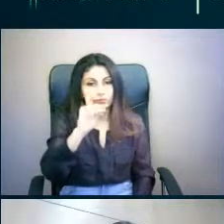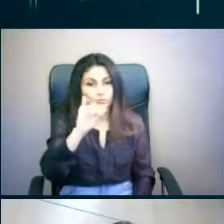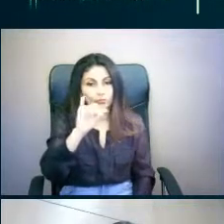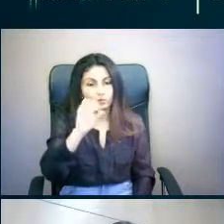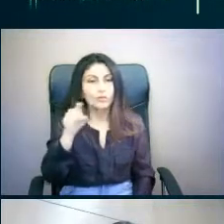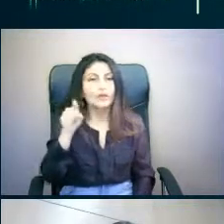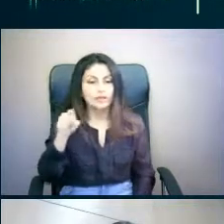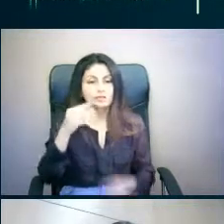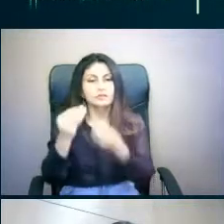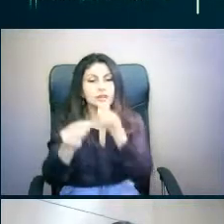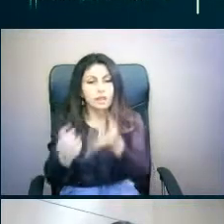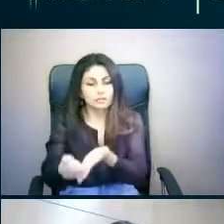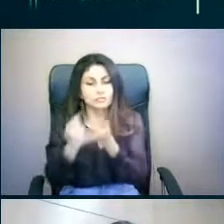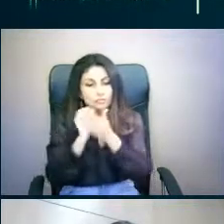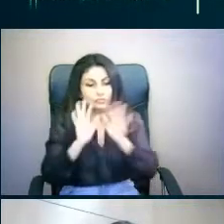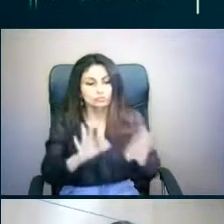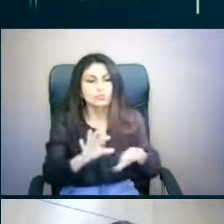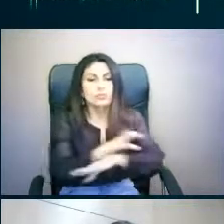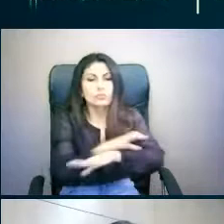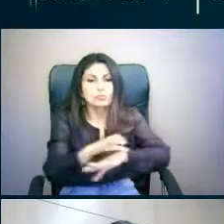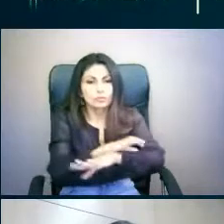es un software